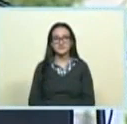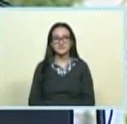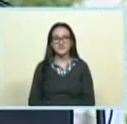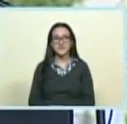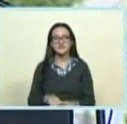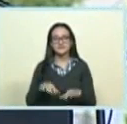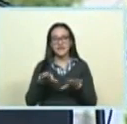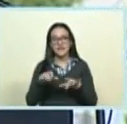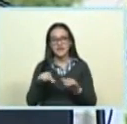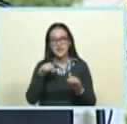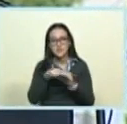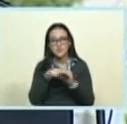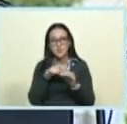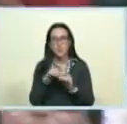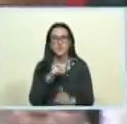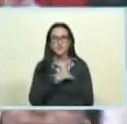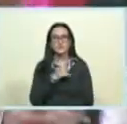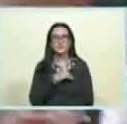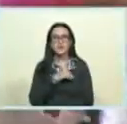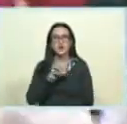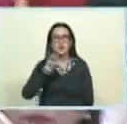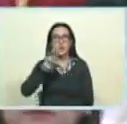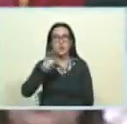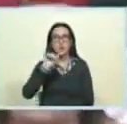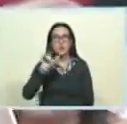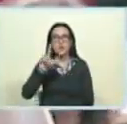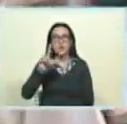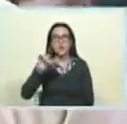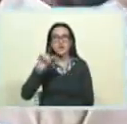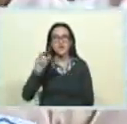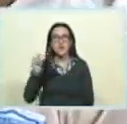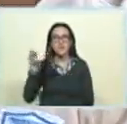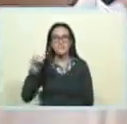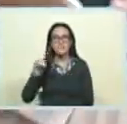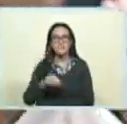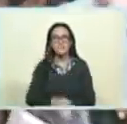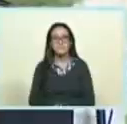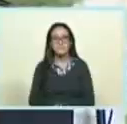Secretaria de Ingreso Universitario, William Alvarado.